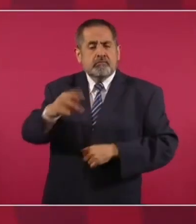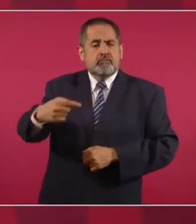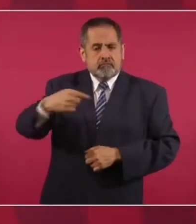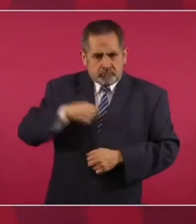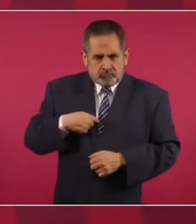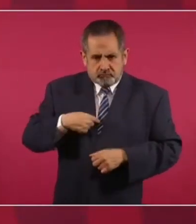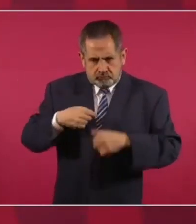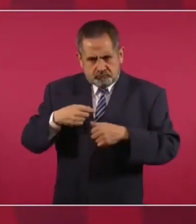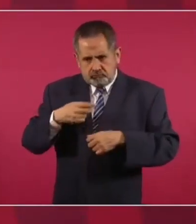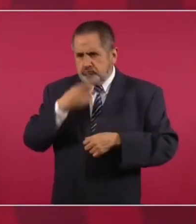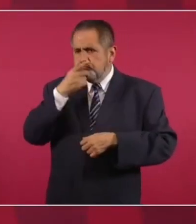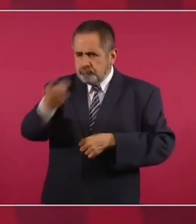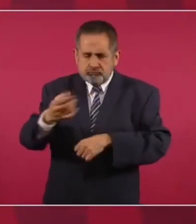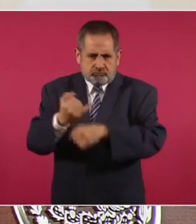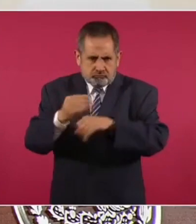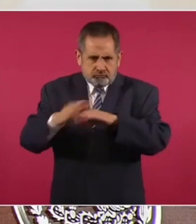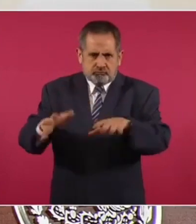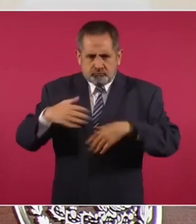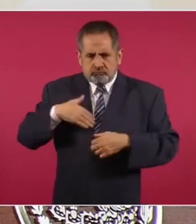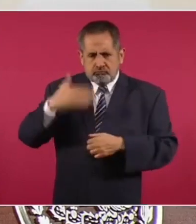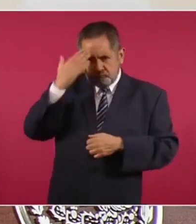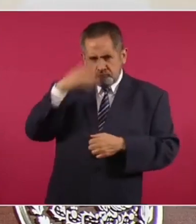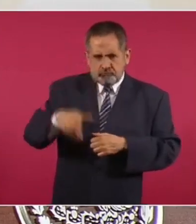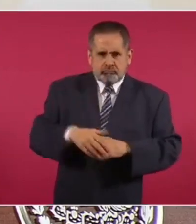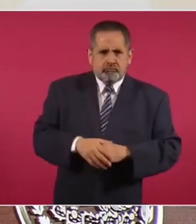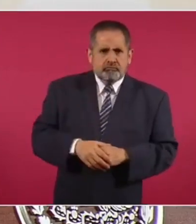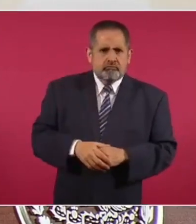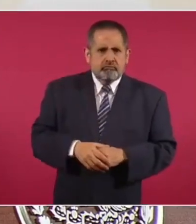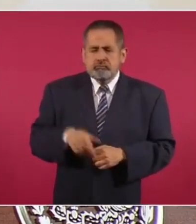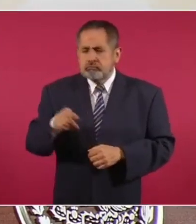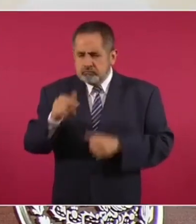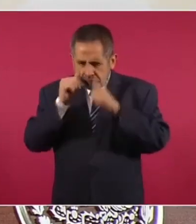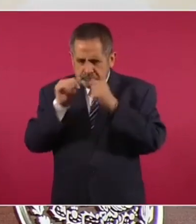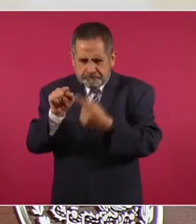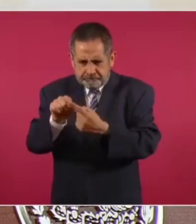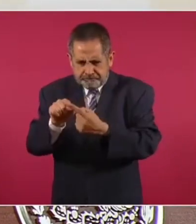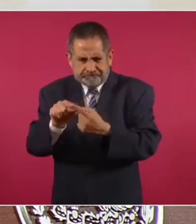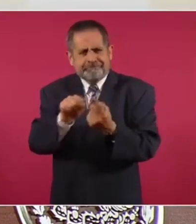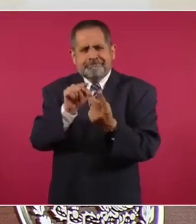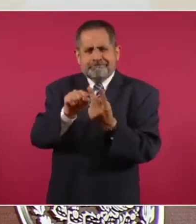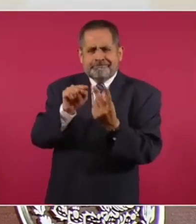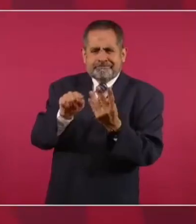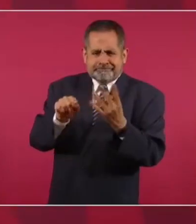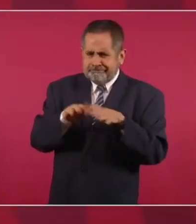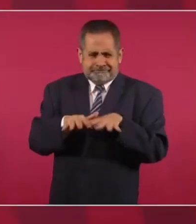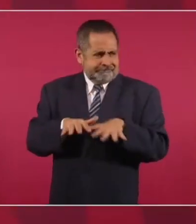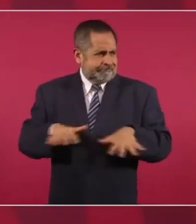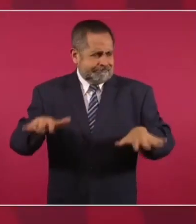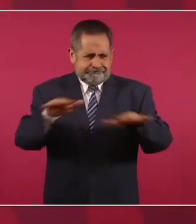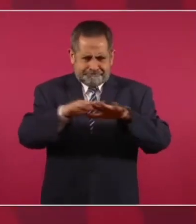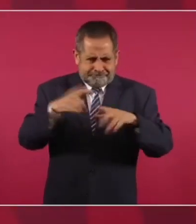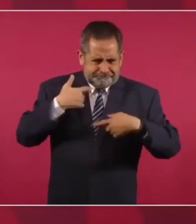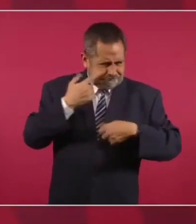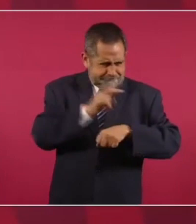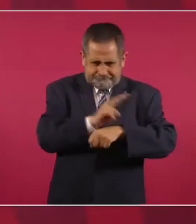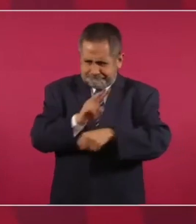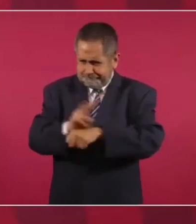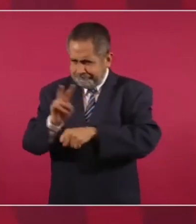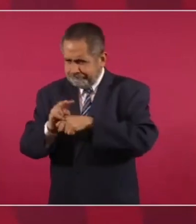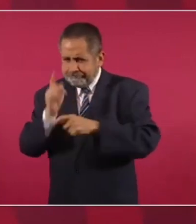estoy pendiente. ¿Qué día podrían No solo venir? de este caso, Claro. sino de todos.